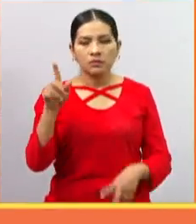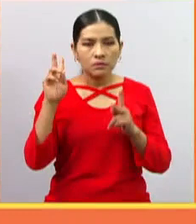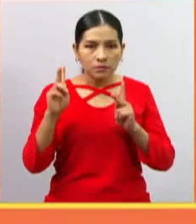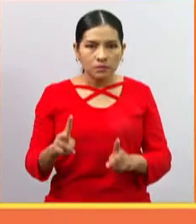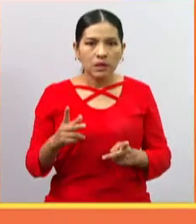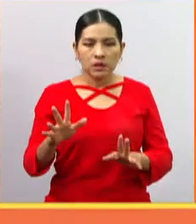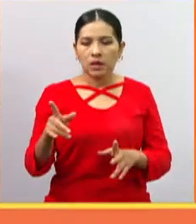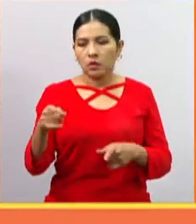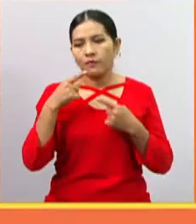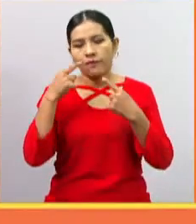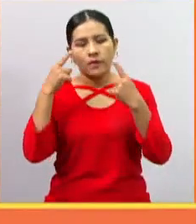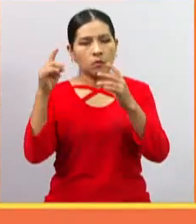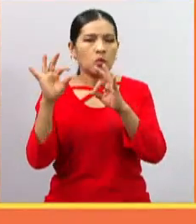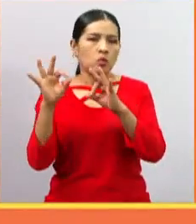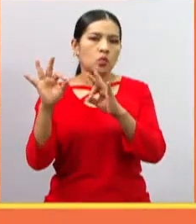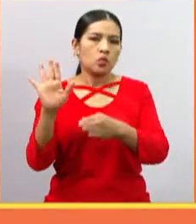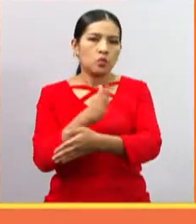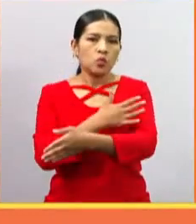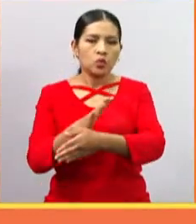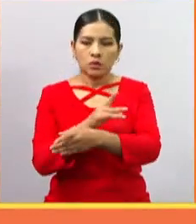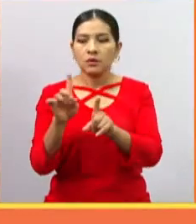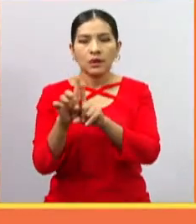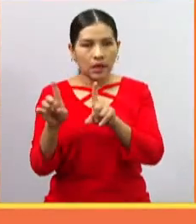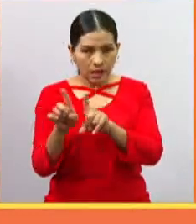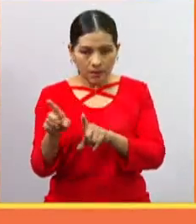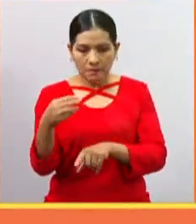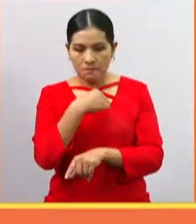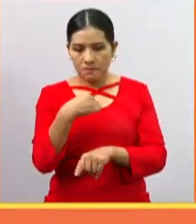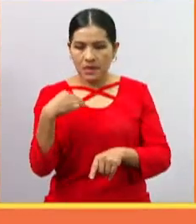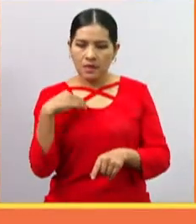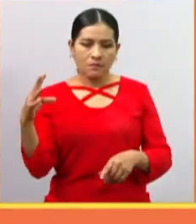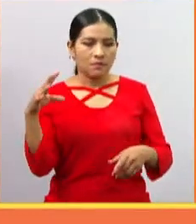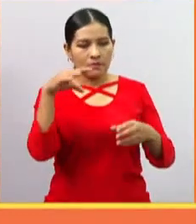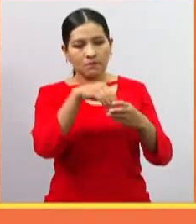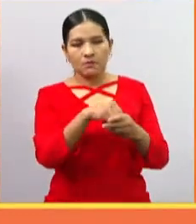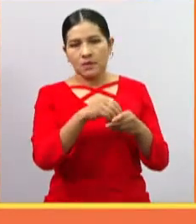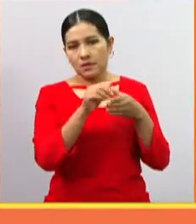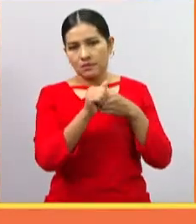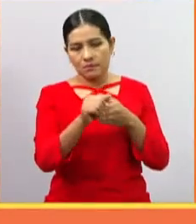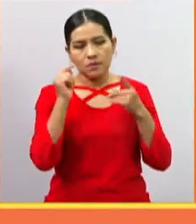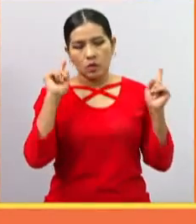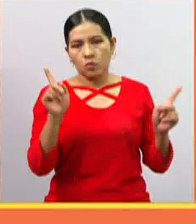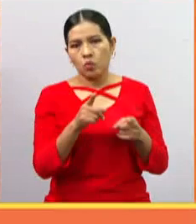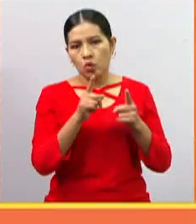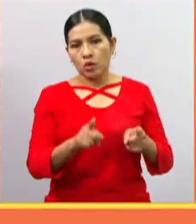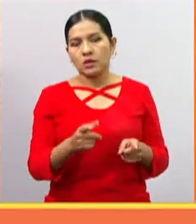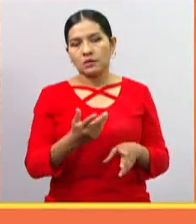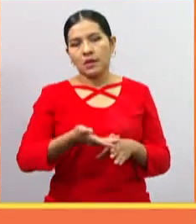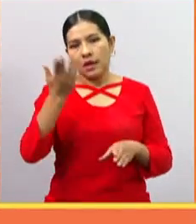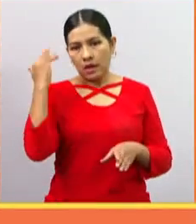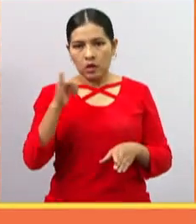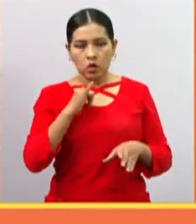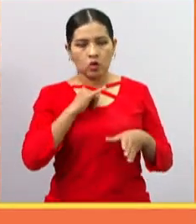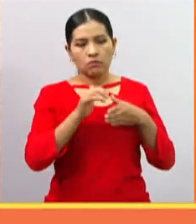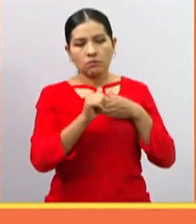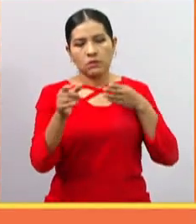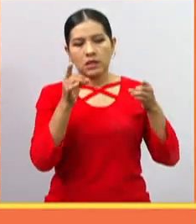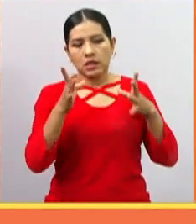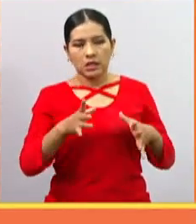extraordinario músico, miembro de la orquesta. Cuando yo fui director titular, Delfín era